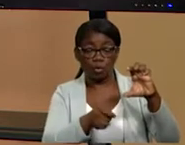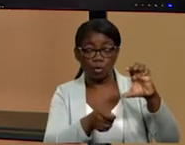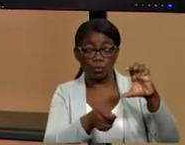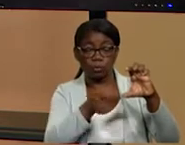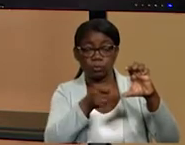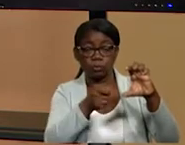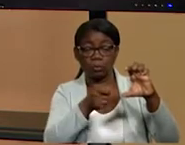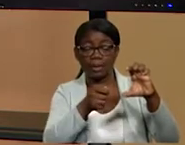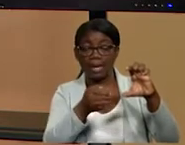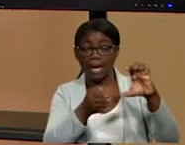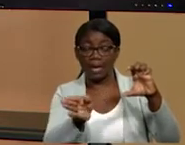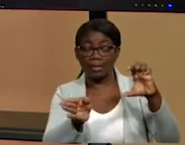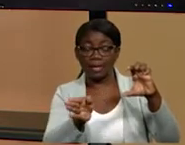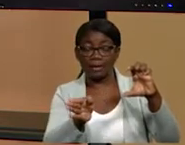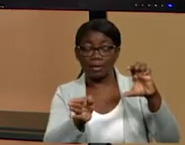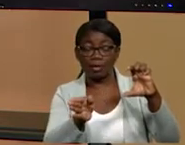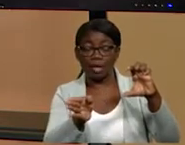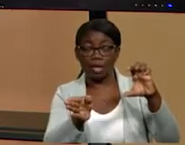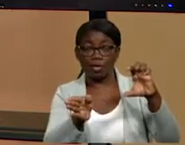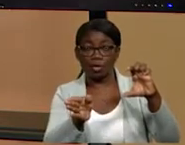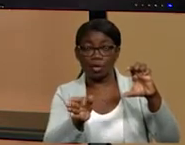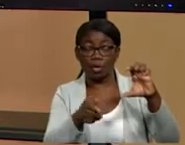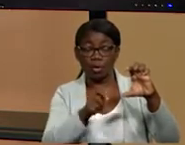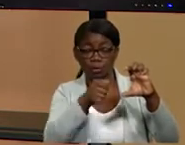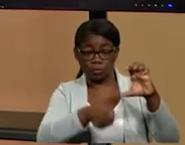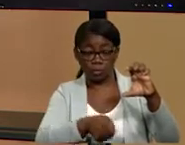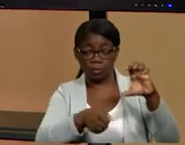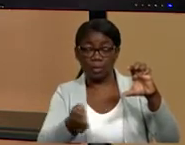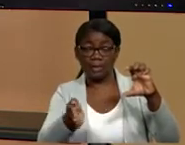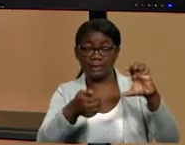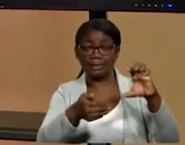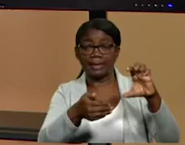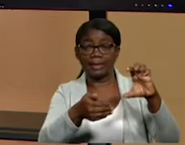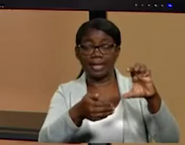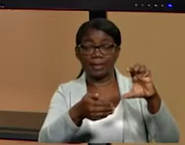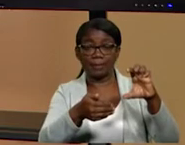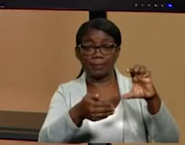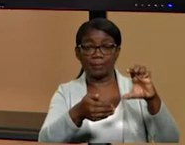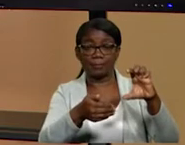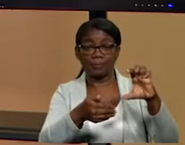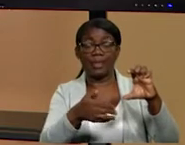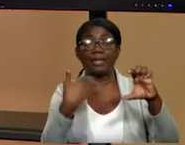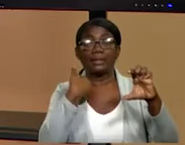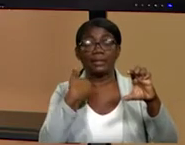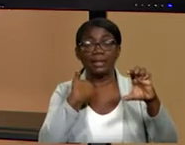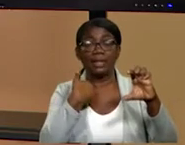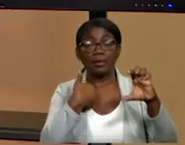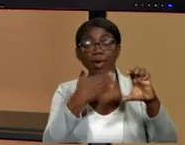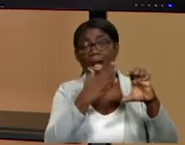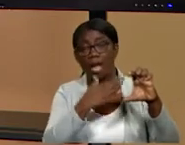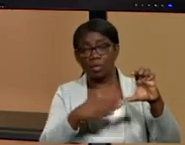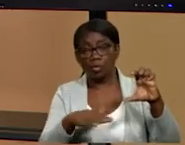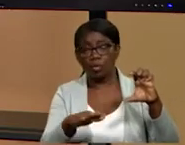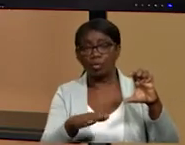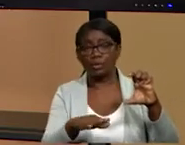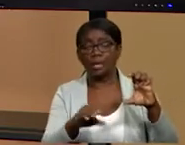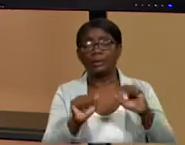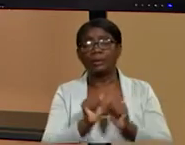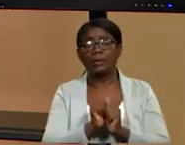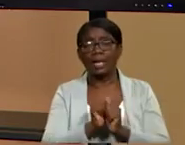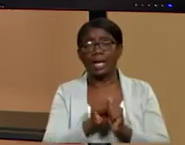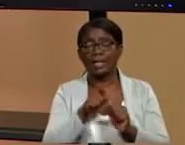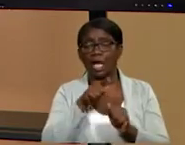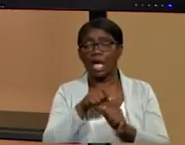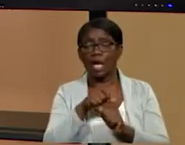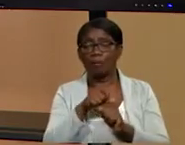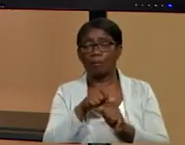uno normalmente cerrado. Entonces, lo que hace es que si tenemos alguna conexión o un circuito de